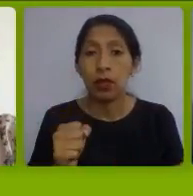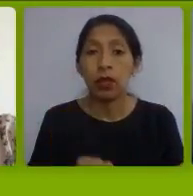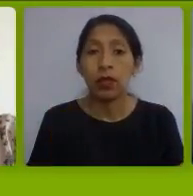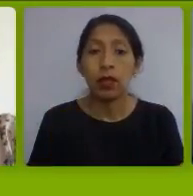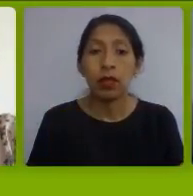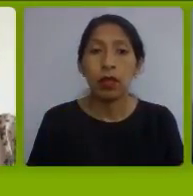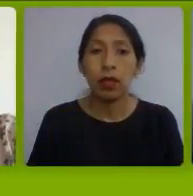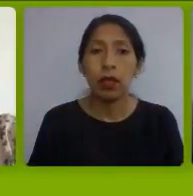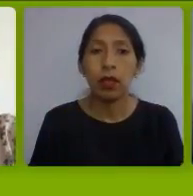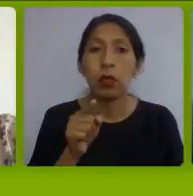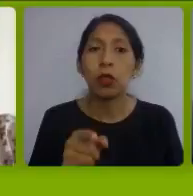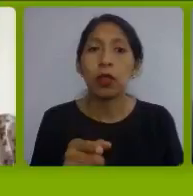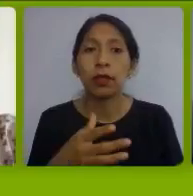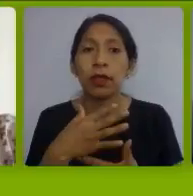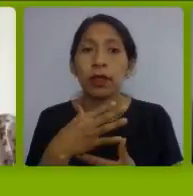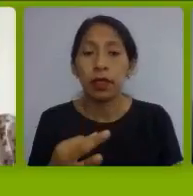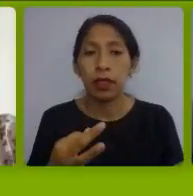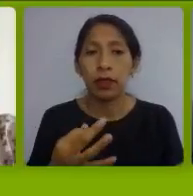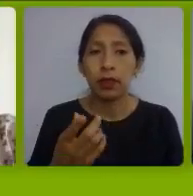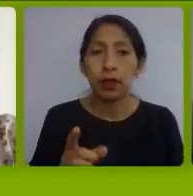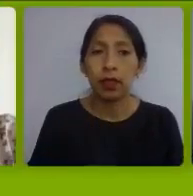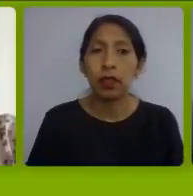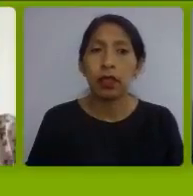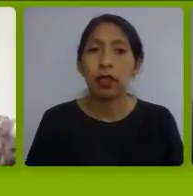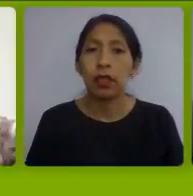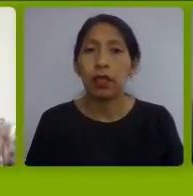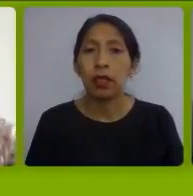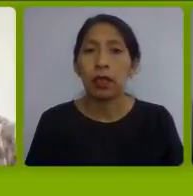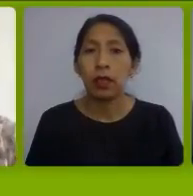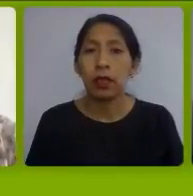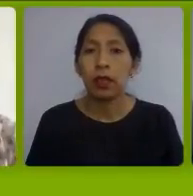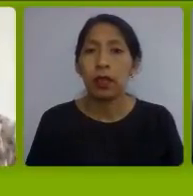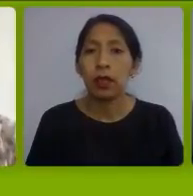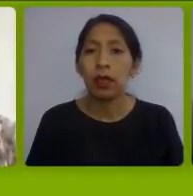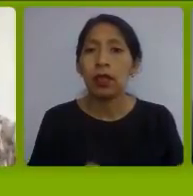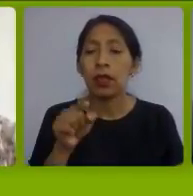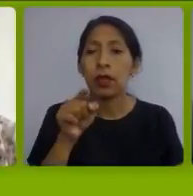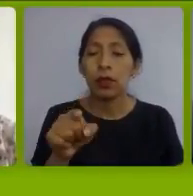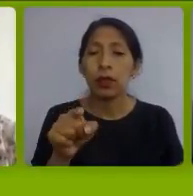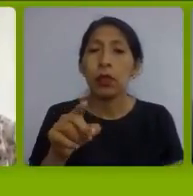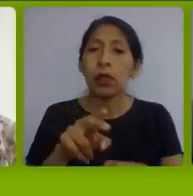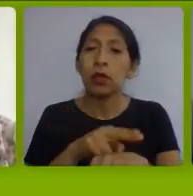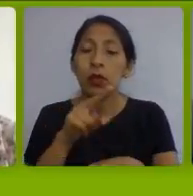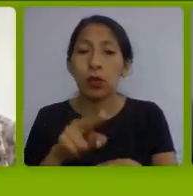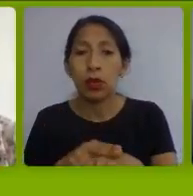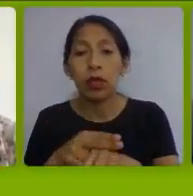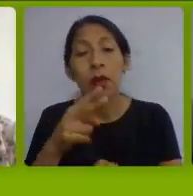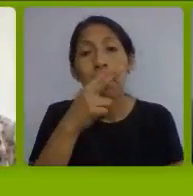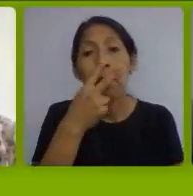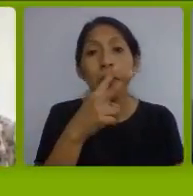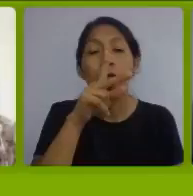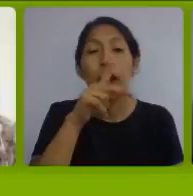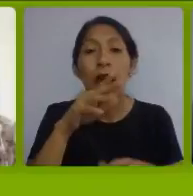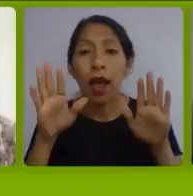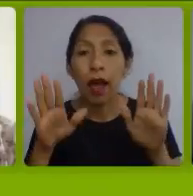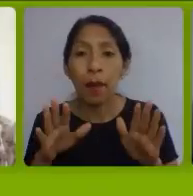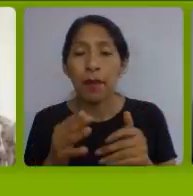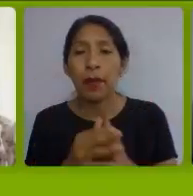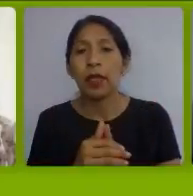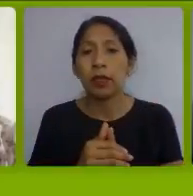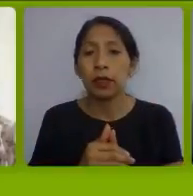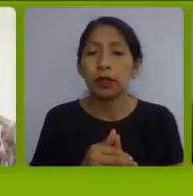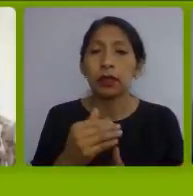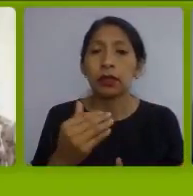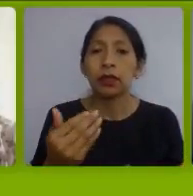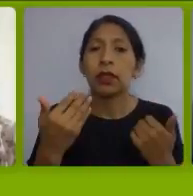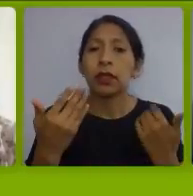porque es interesante y sobre todo porque se dirige al tema de naturaleza y observación de aves, y también nuestros países competidores